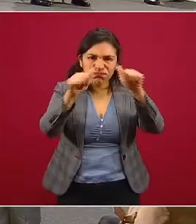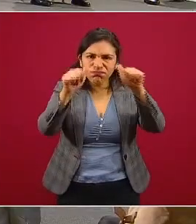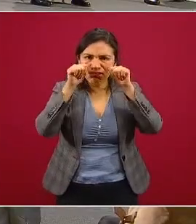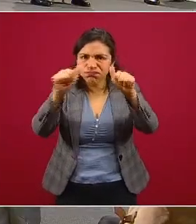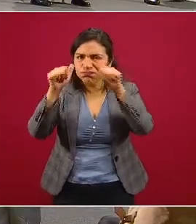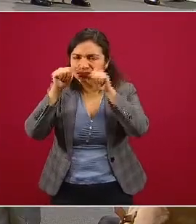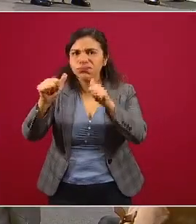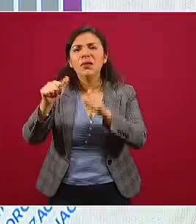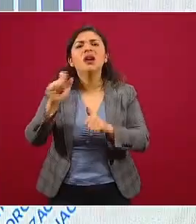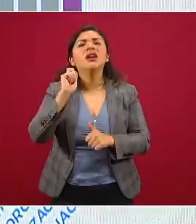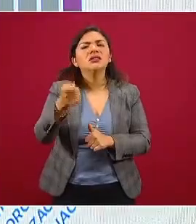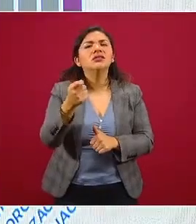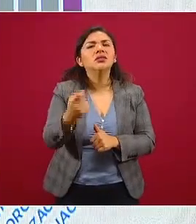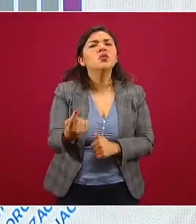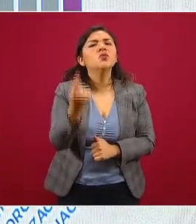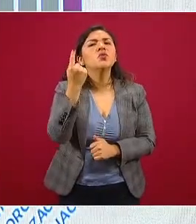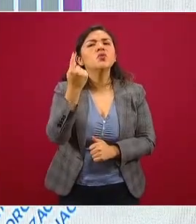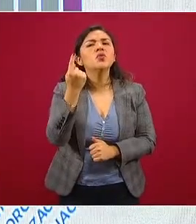la atención de una